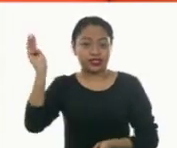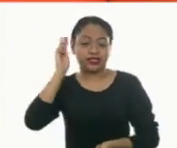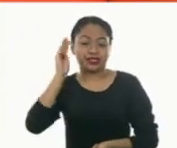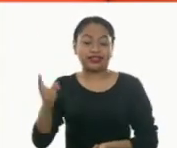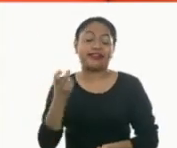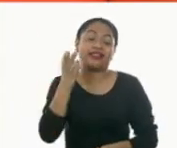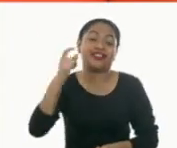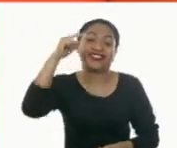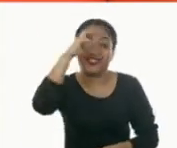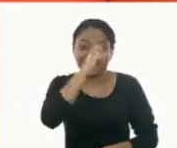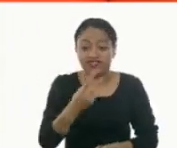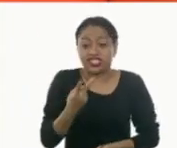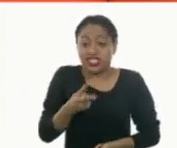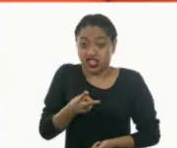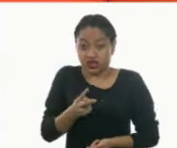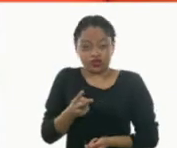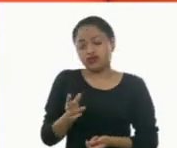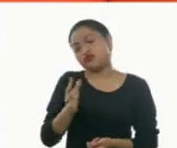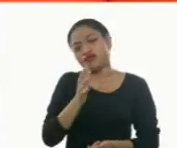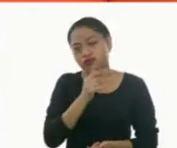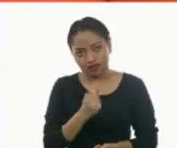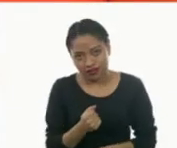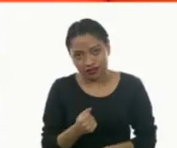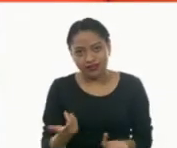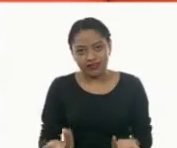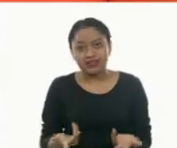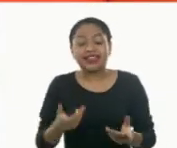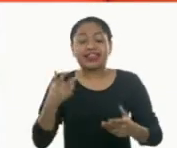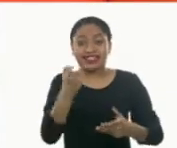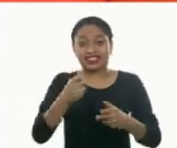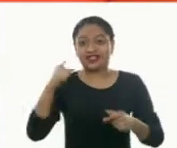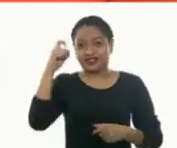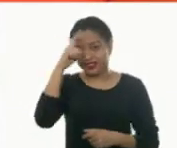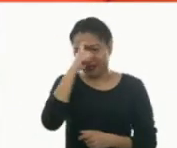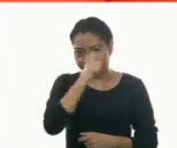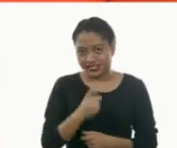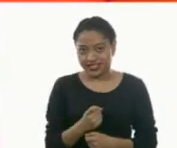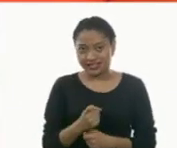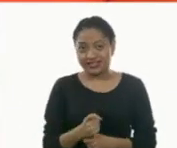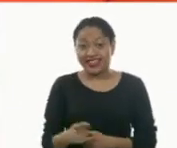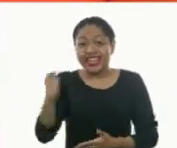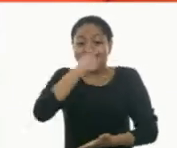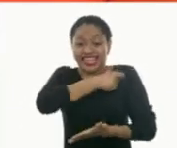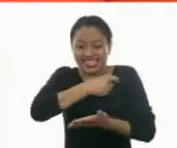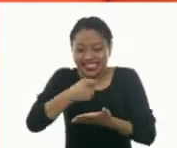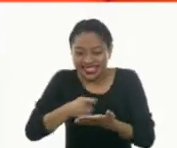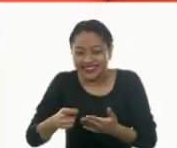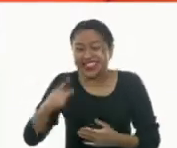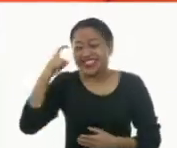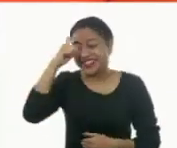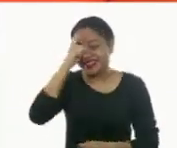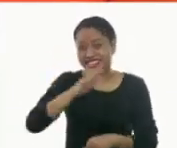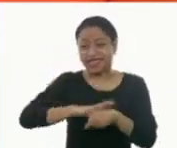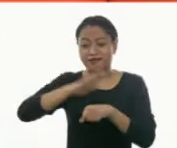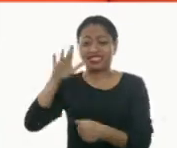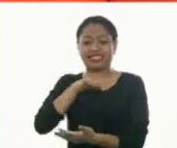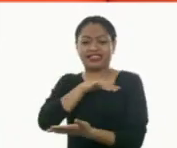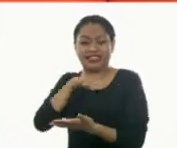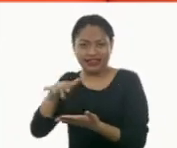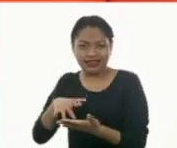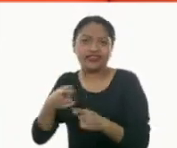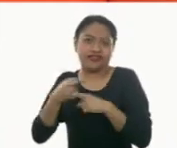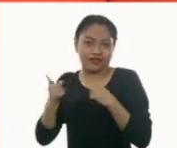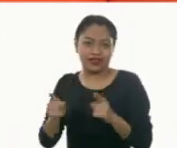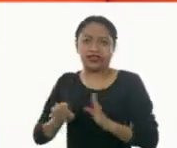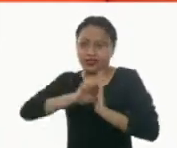obstáculo porque es mucho más difícil el proceso de escritura que el de lectura. En la lectura tú tienes